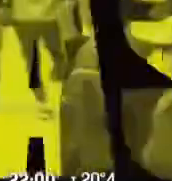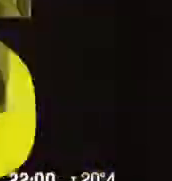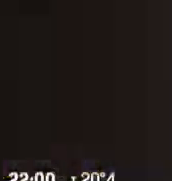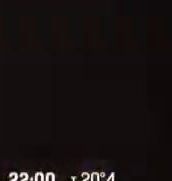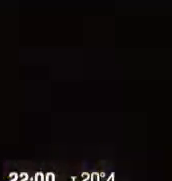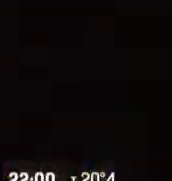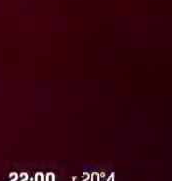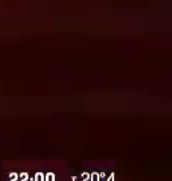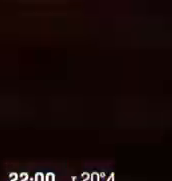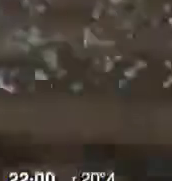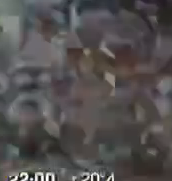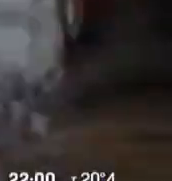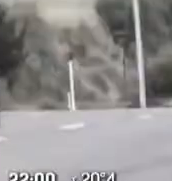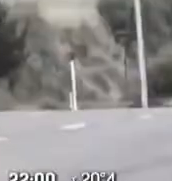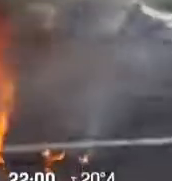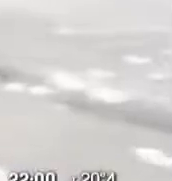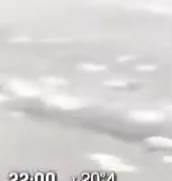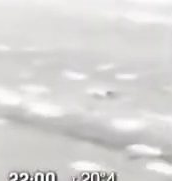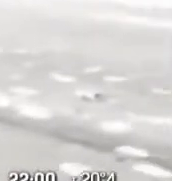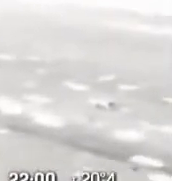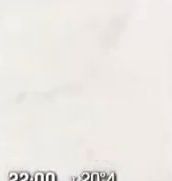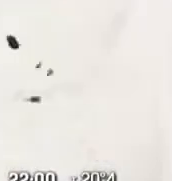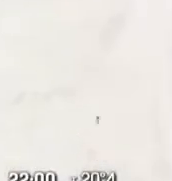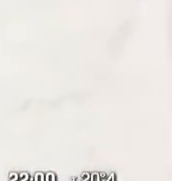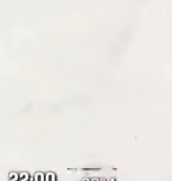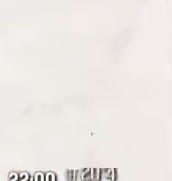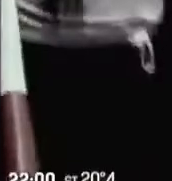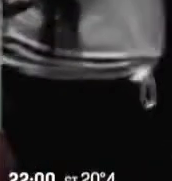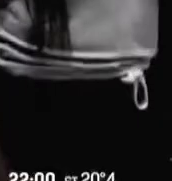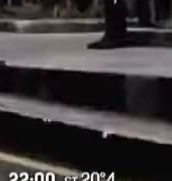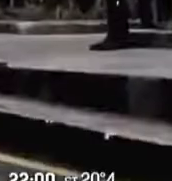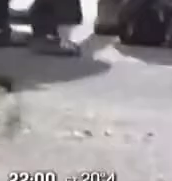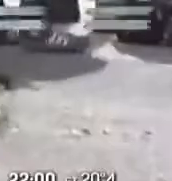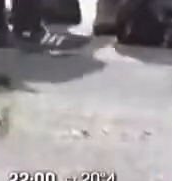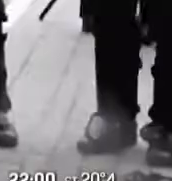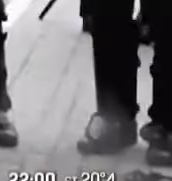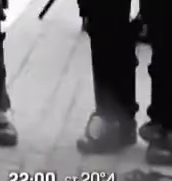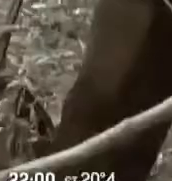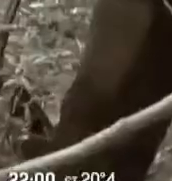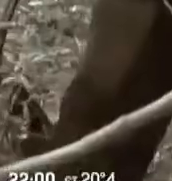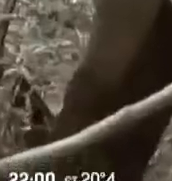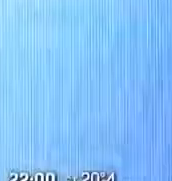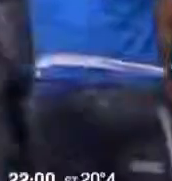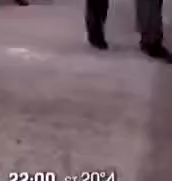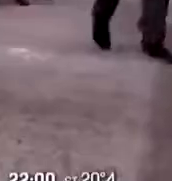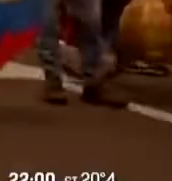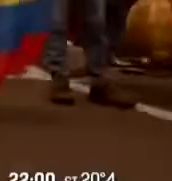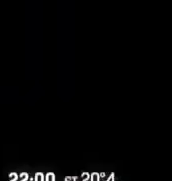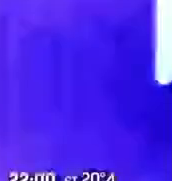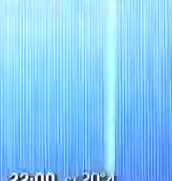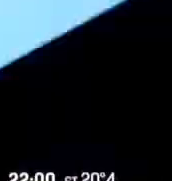Toque de queda nocturno en los edificios públicos de Ecuador, ante las protestas sociales desatadas por el alza de los precios de